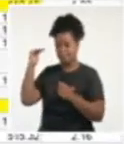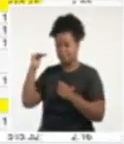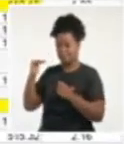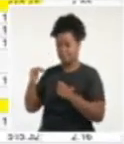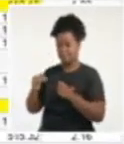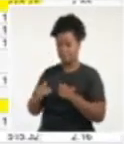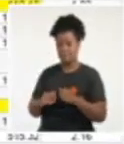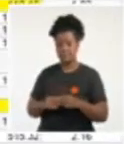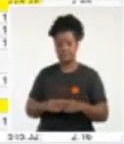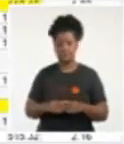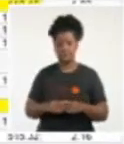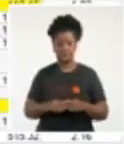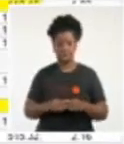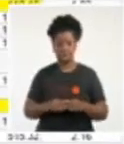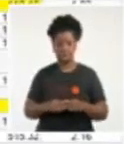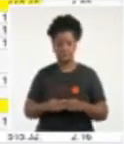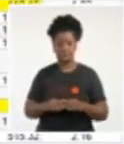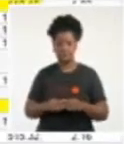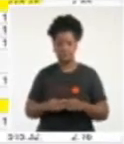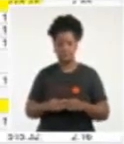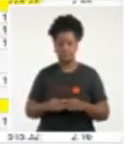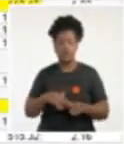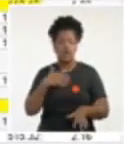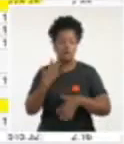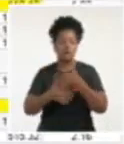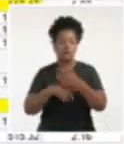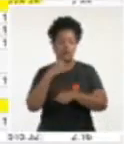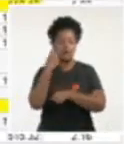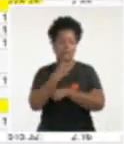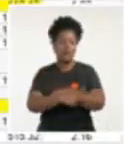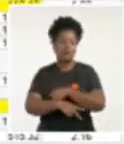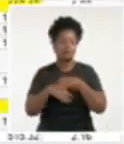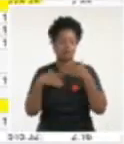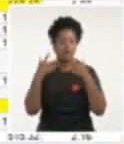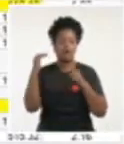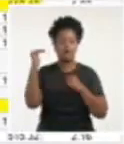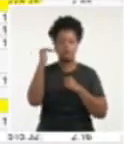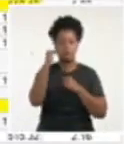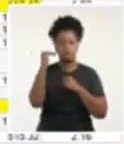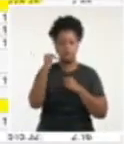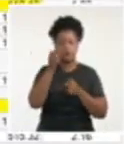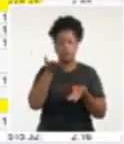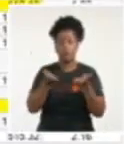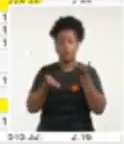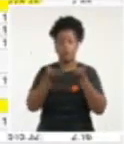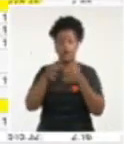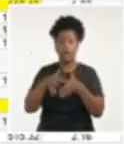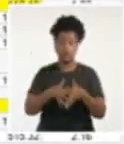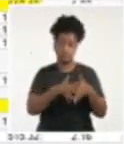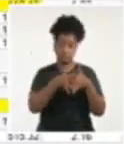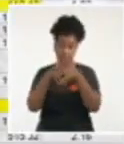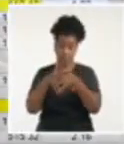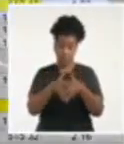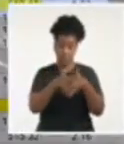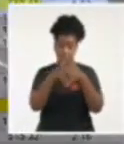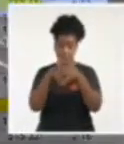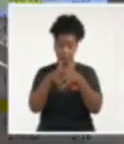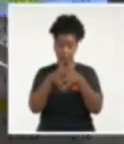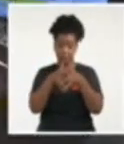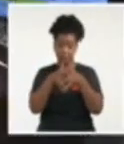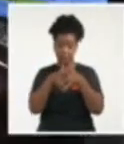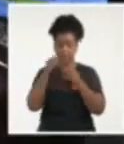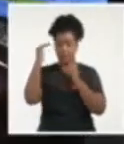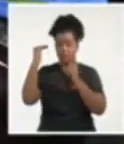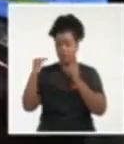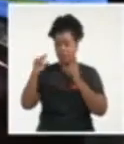hablando. Aquí parece que es un problema. Miren de qué países estamos encabezando. Nos estamos comparando primero que todo con Estados Unidos, pero hay otros países, India,